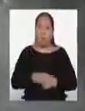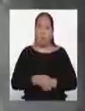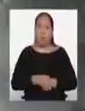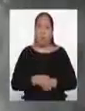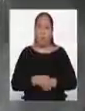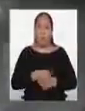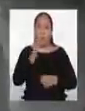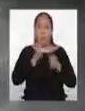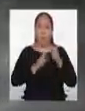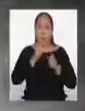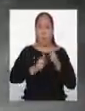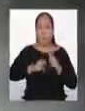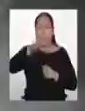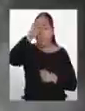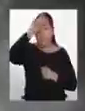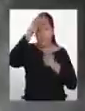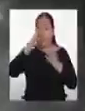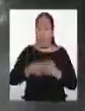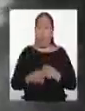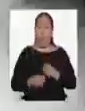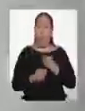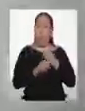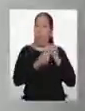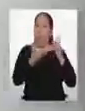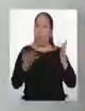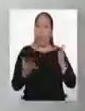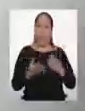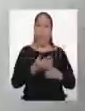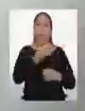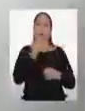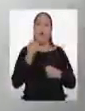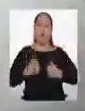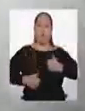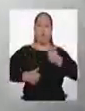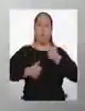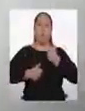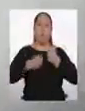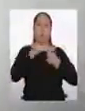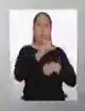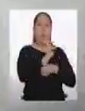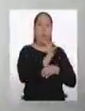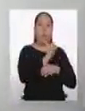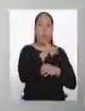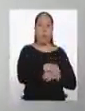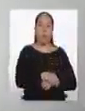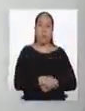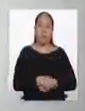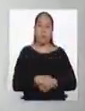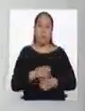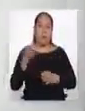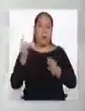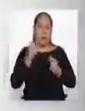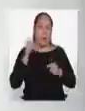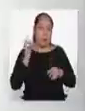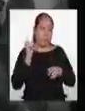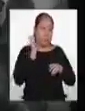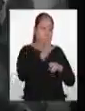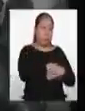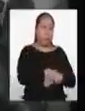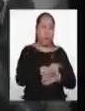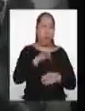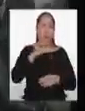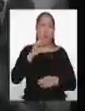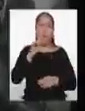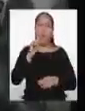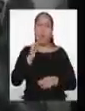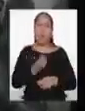eran mayoritarias y estaban mejor equipadas que las ecuatorianas. Se trató de una suerte de operación relámpago. El general